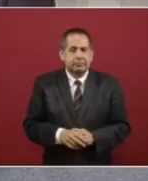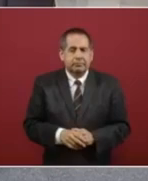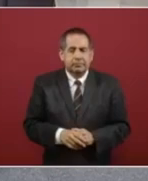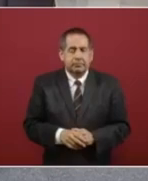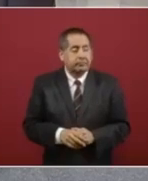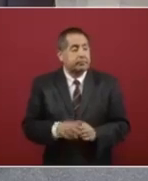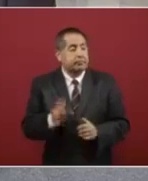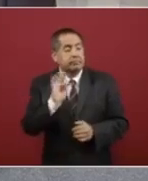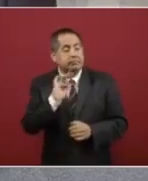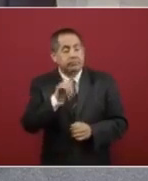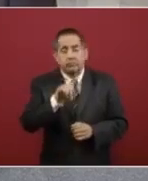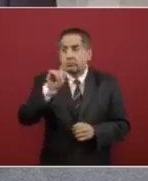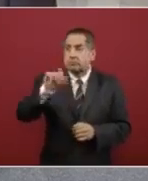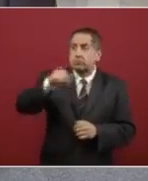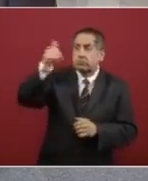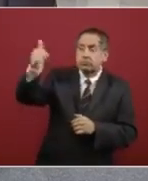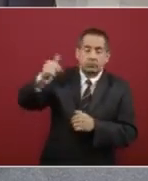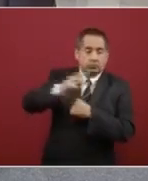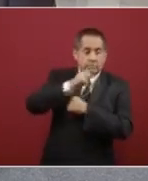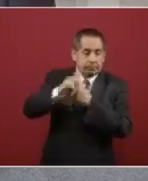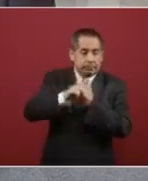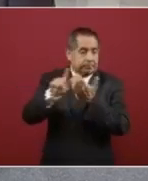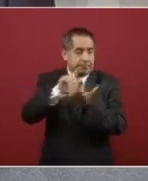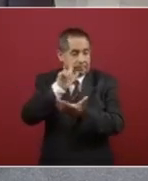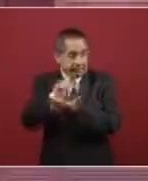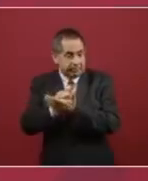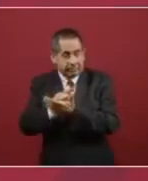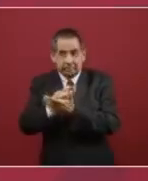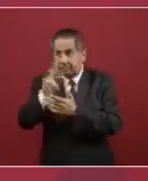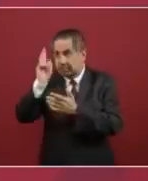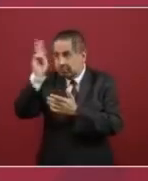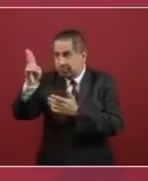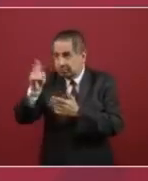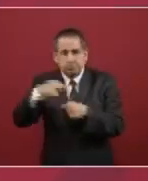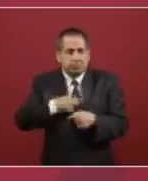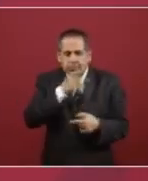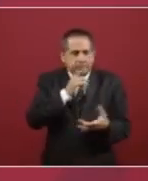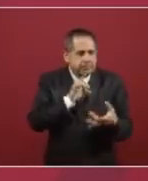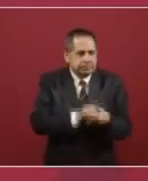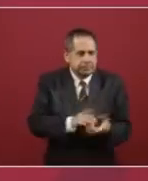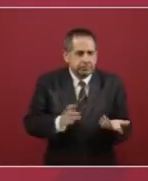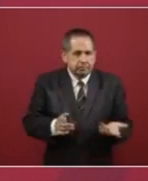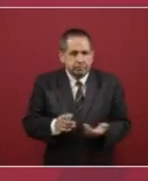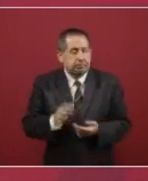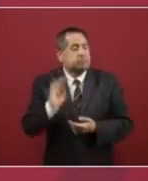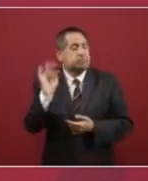Si hay un impedimento legal no podrían participar, pero si es